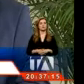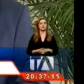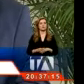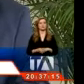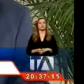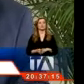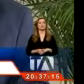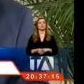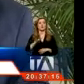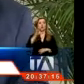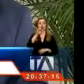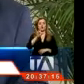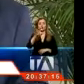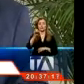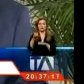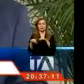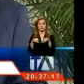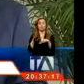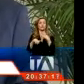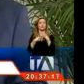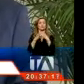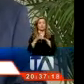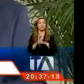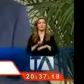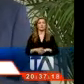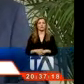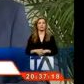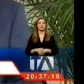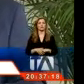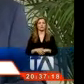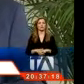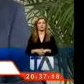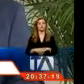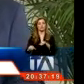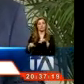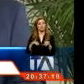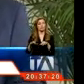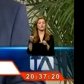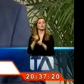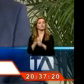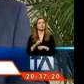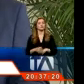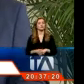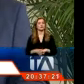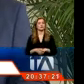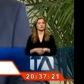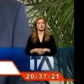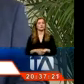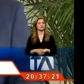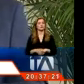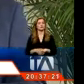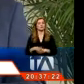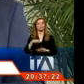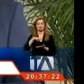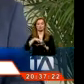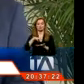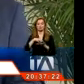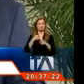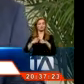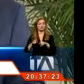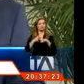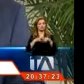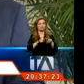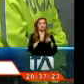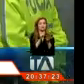alrededor de 80 actividades a nivel nacional que son grandes actividades que se dan tanto en las capitales de provincia como en los